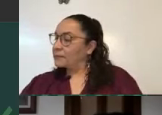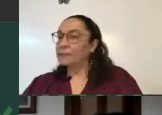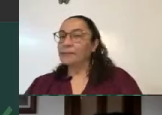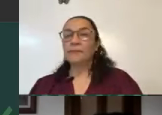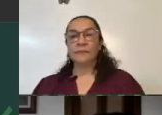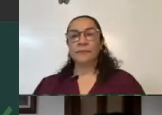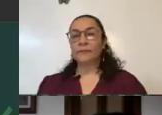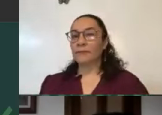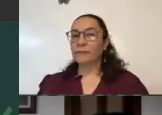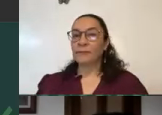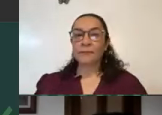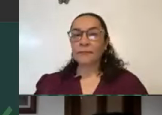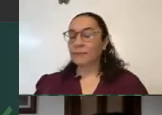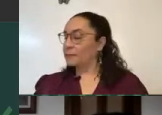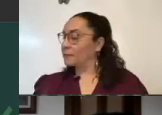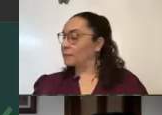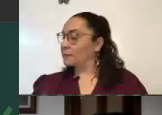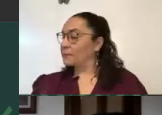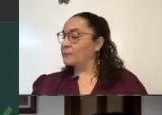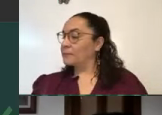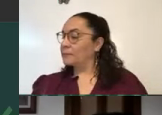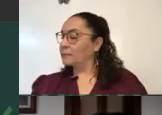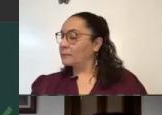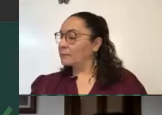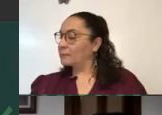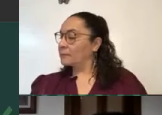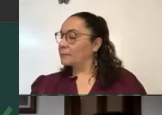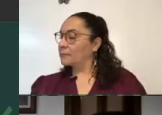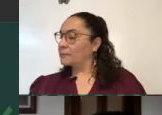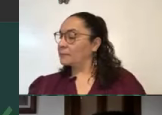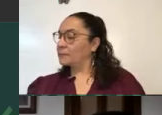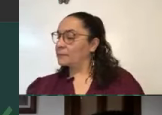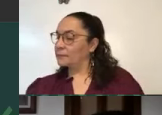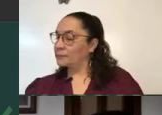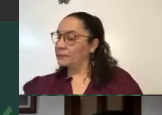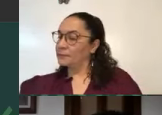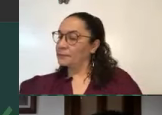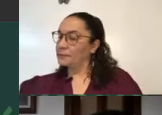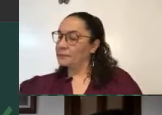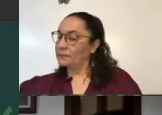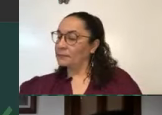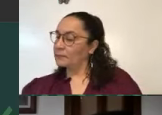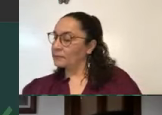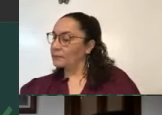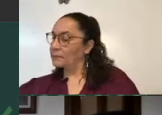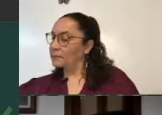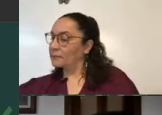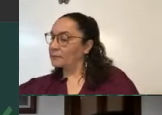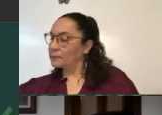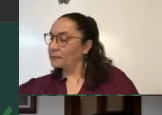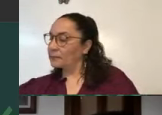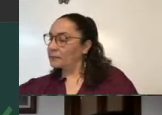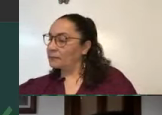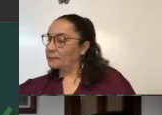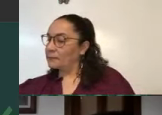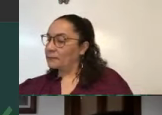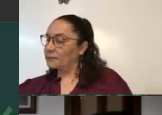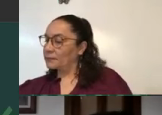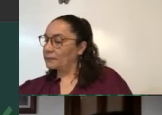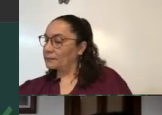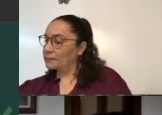énfasis en el sentido de que si bien el próximo ejercicio fiscal implica para la ciudad